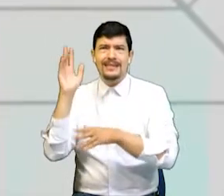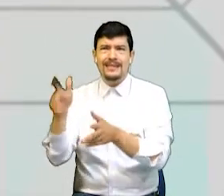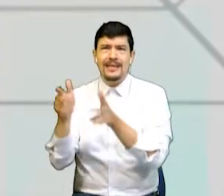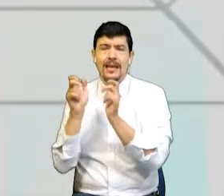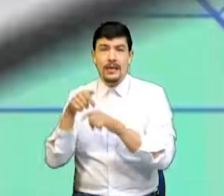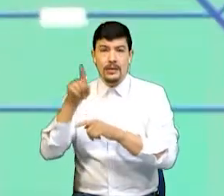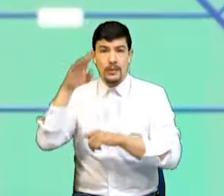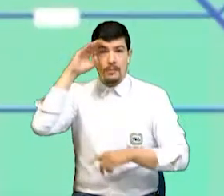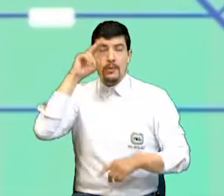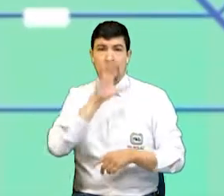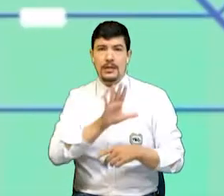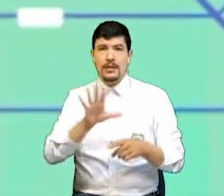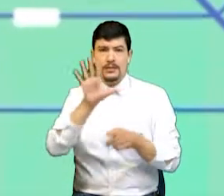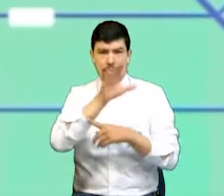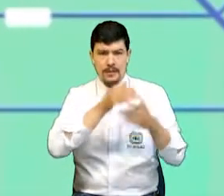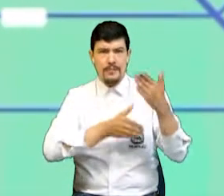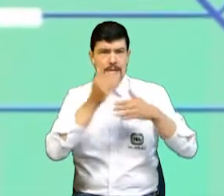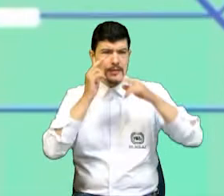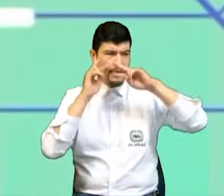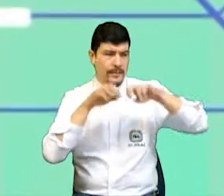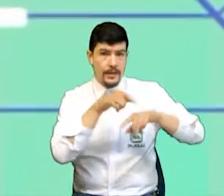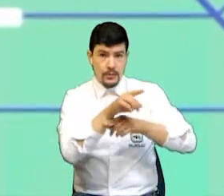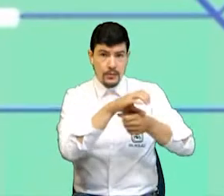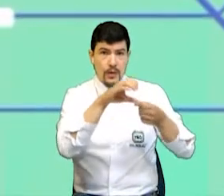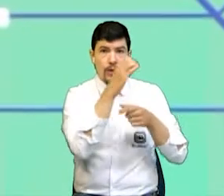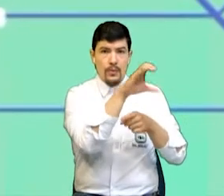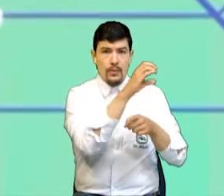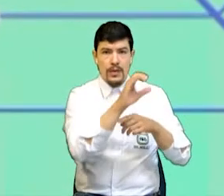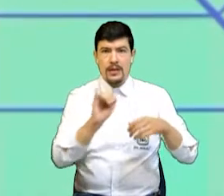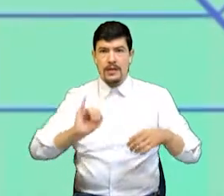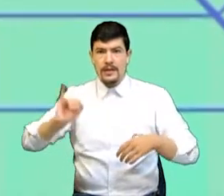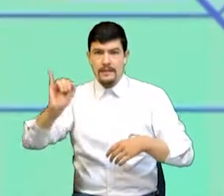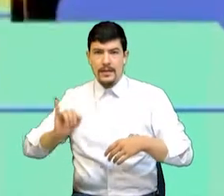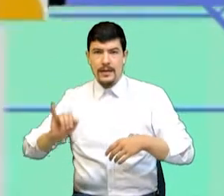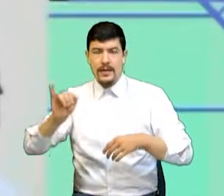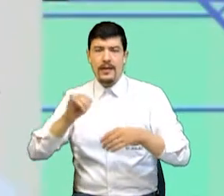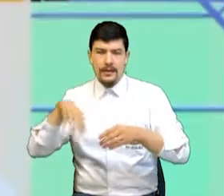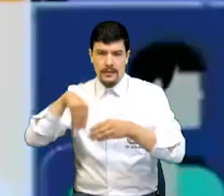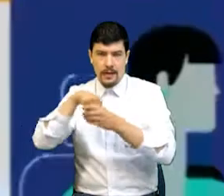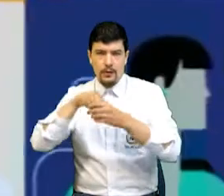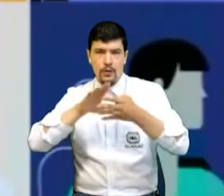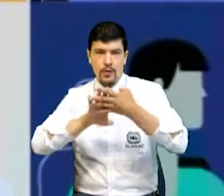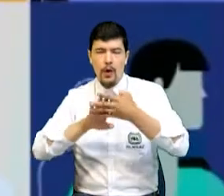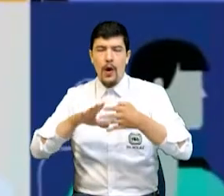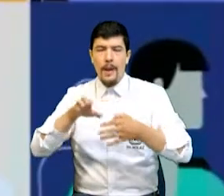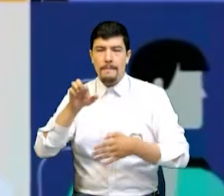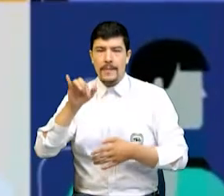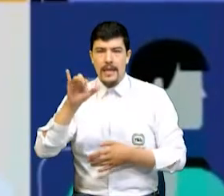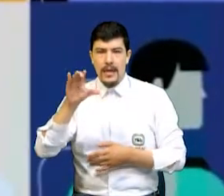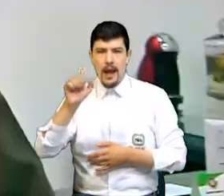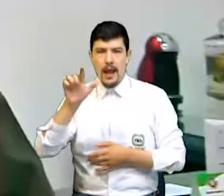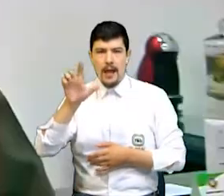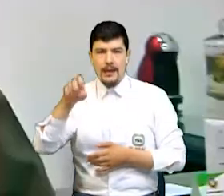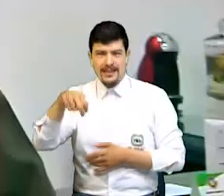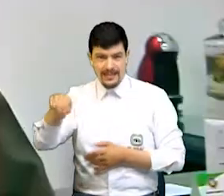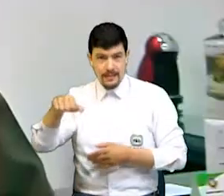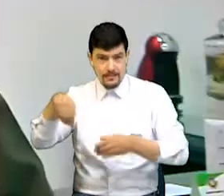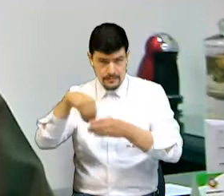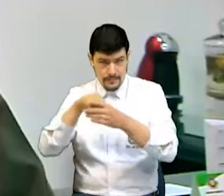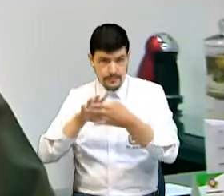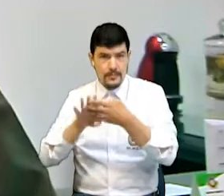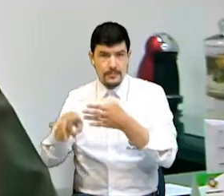la policía está tras los pasos de esta banda que delinquen cúcuta y en ibagué dentro de la cárcel de picaleña ya hemos identificado estos